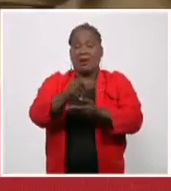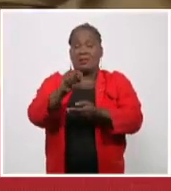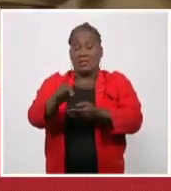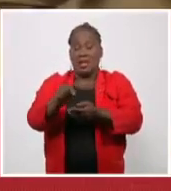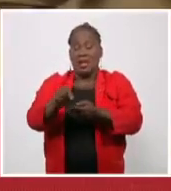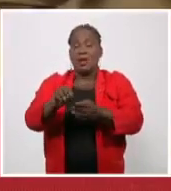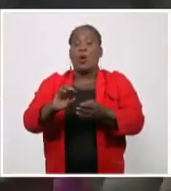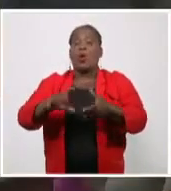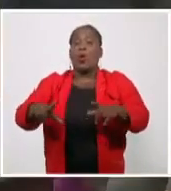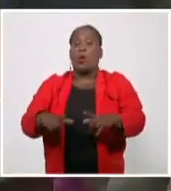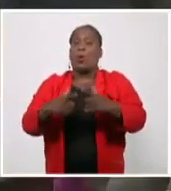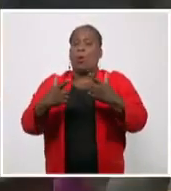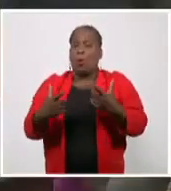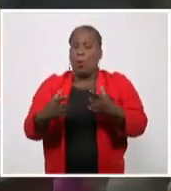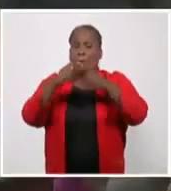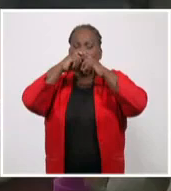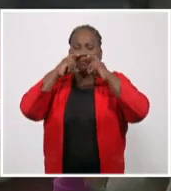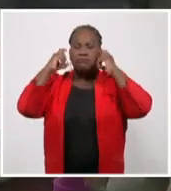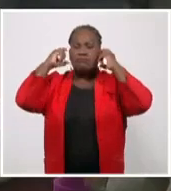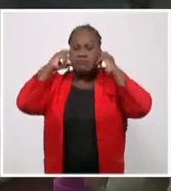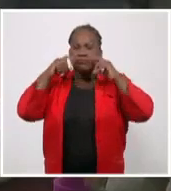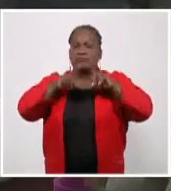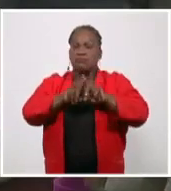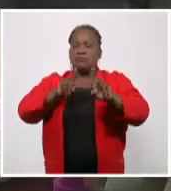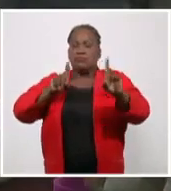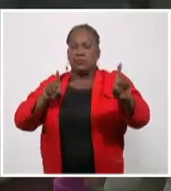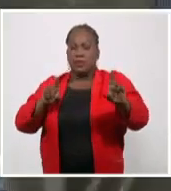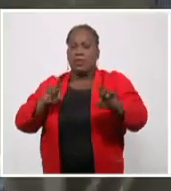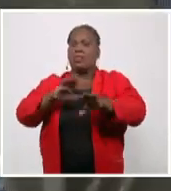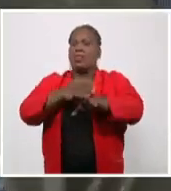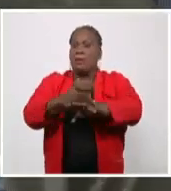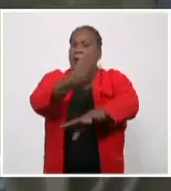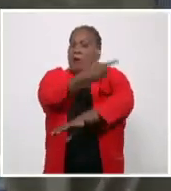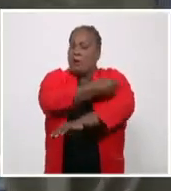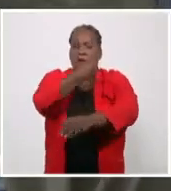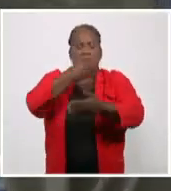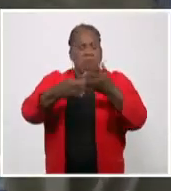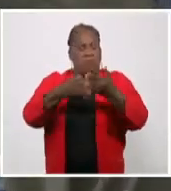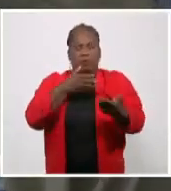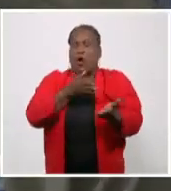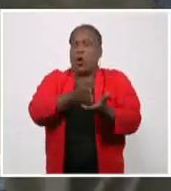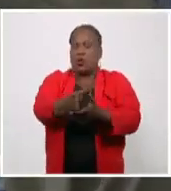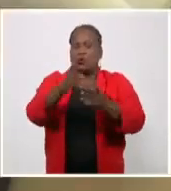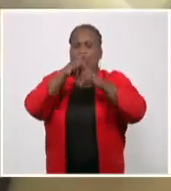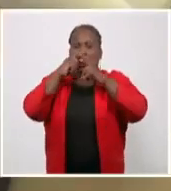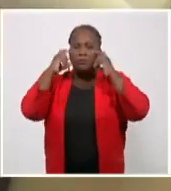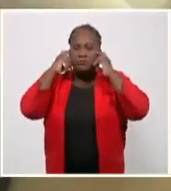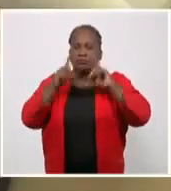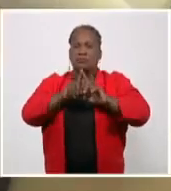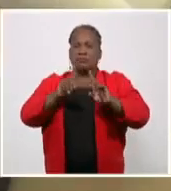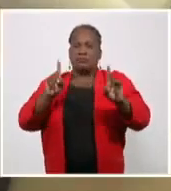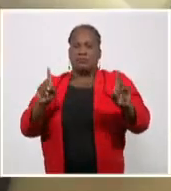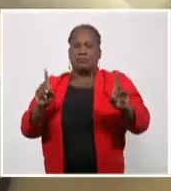incluso luego de iniciada la inoculación del antídoto, hasta lograr la inmunización en los cubanos.